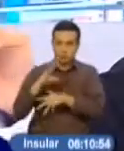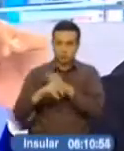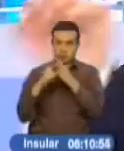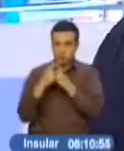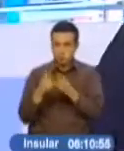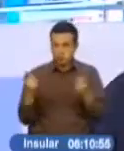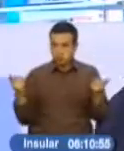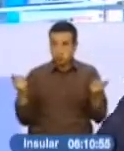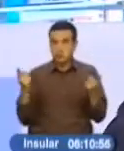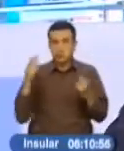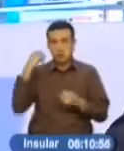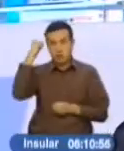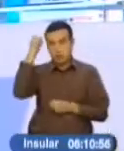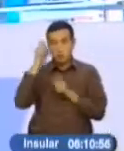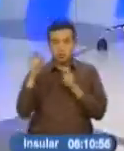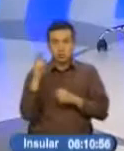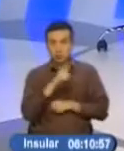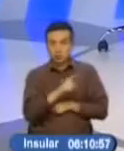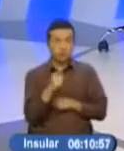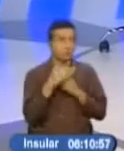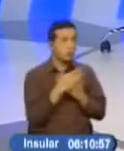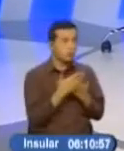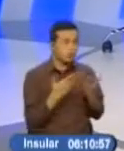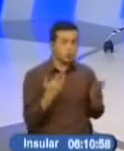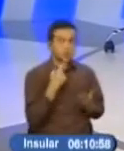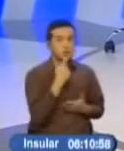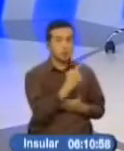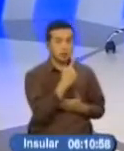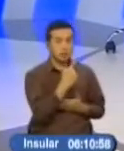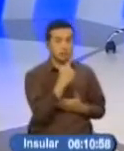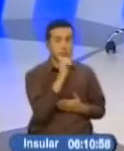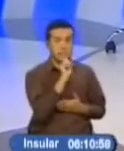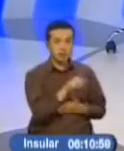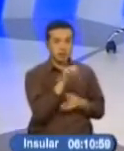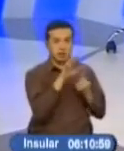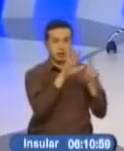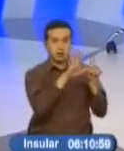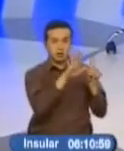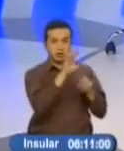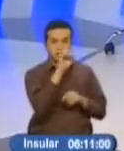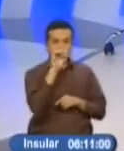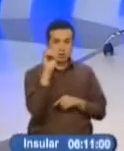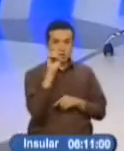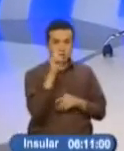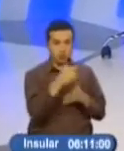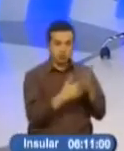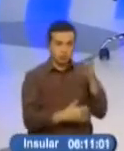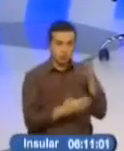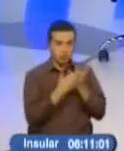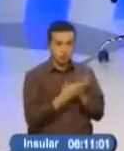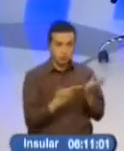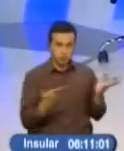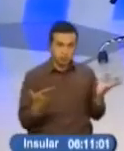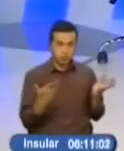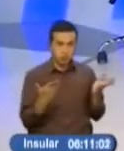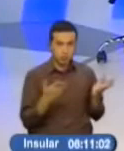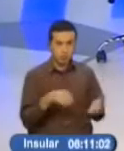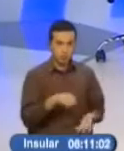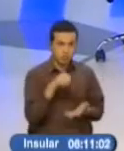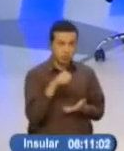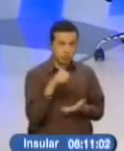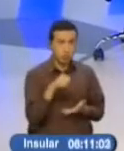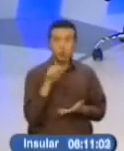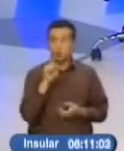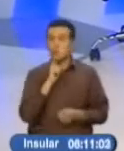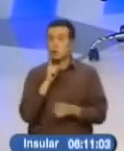se presente. Este es un derecho de la ciudadanía. De esos productos que están dentro de estos 1.600 reportes, ¿hay productos que son de la canasta básica?